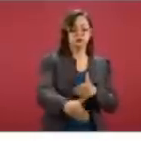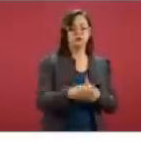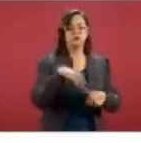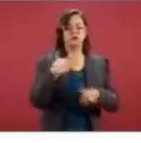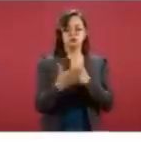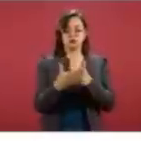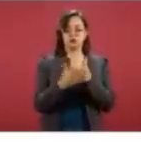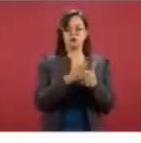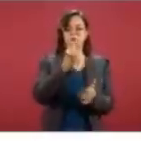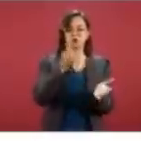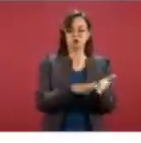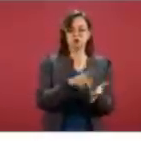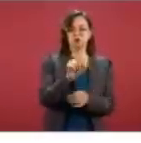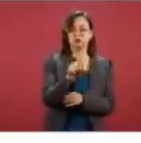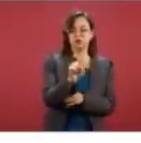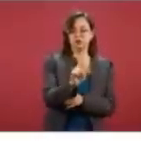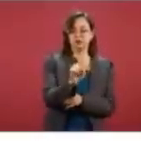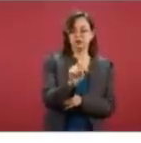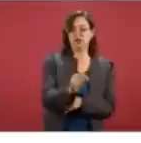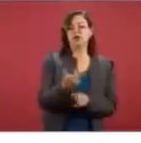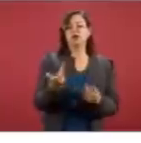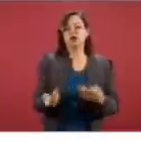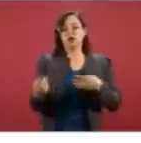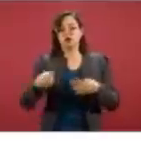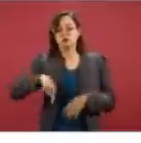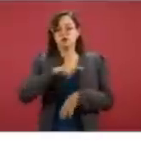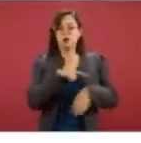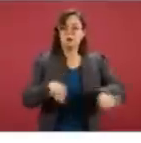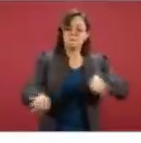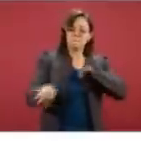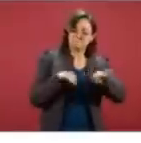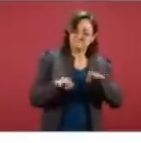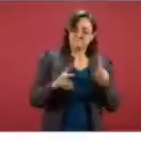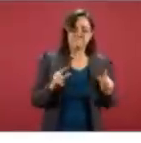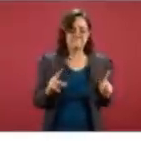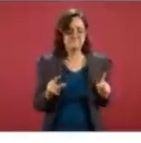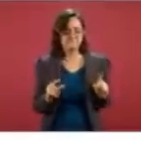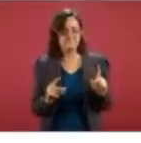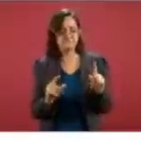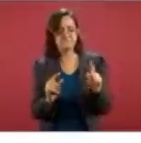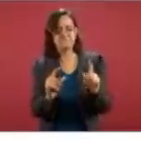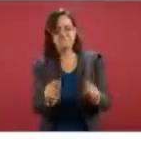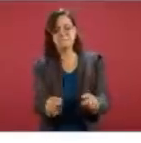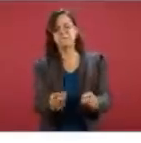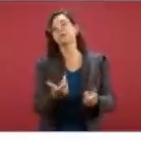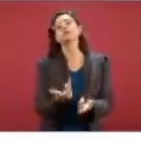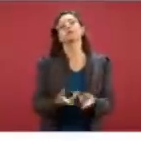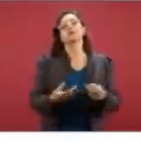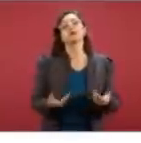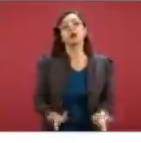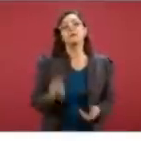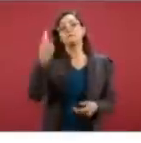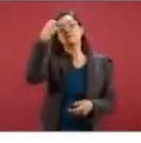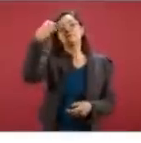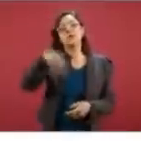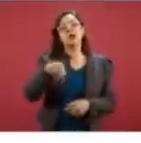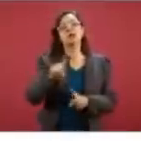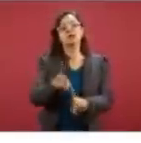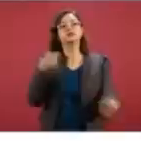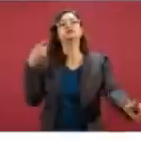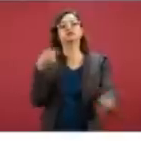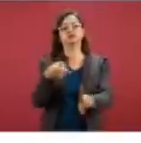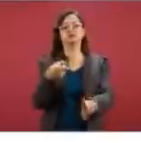2020. Nuestro trabajo va a ser acelerarlos, cada uno de ellos, y tratar de que tengan el foco